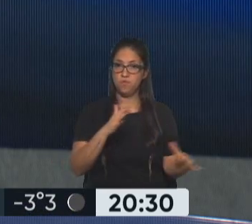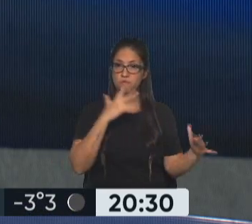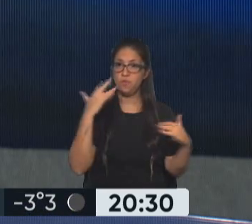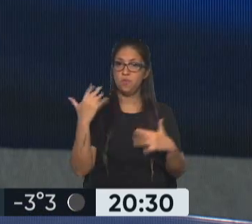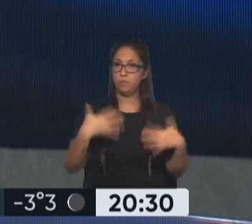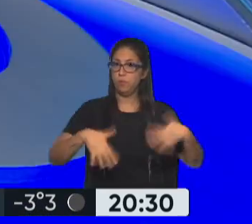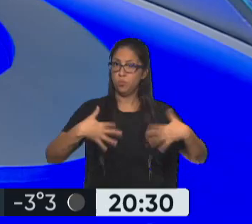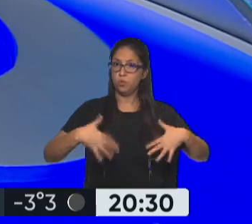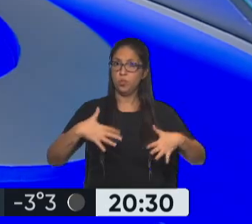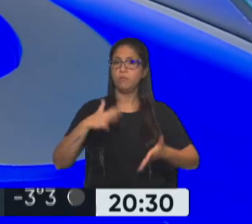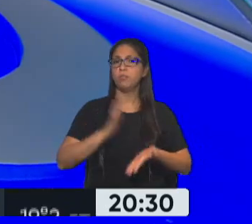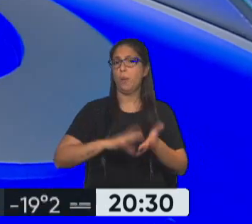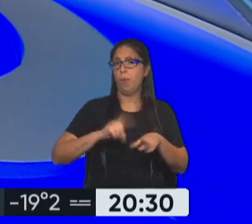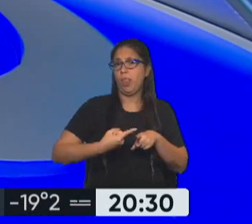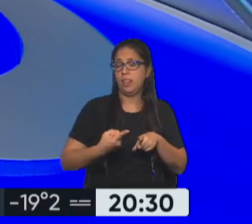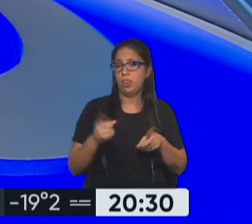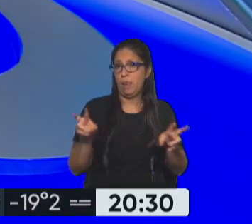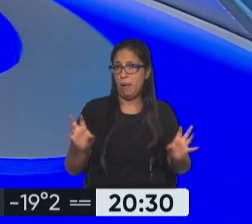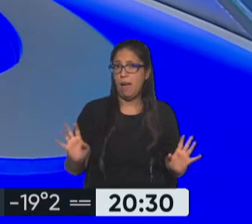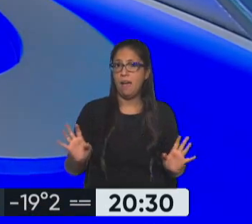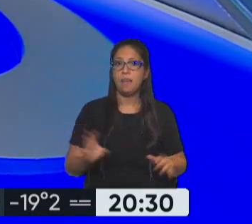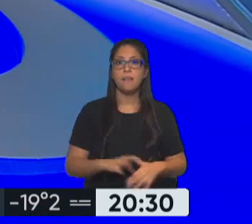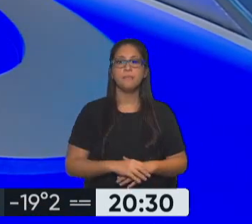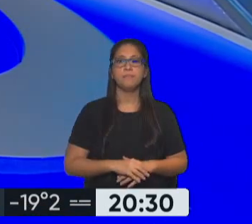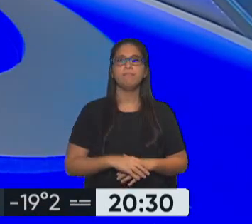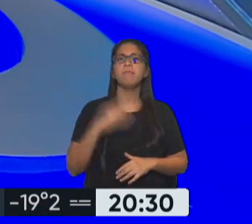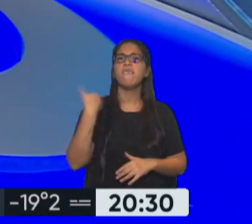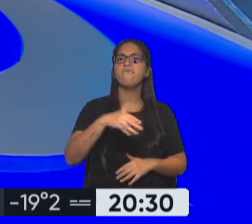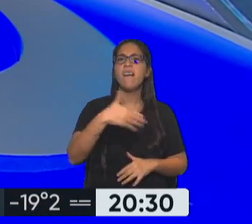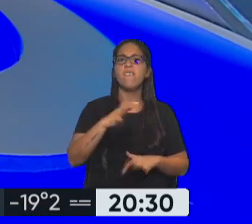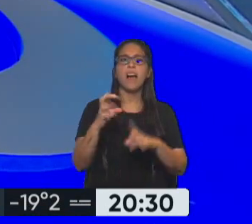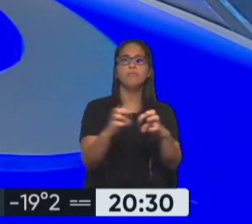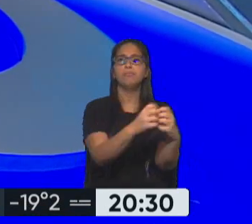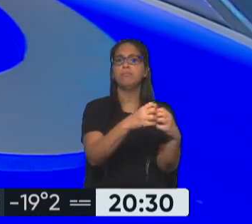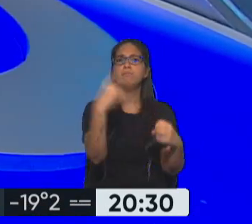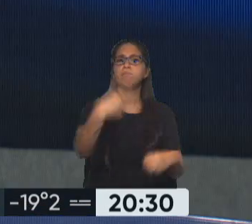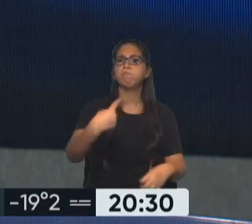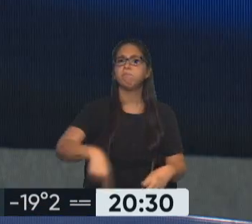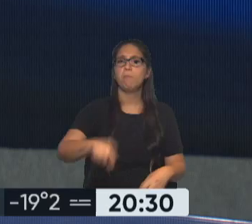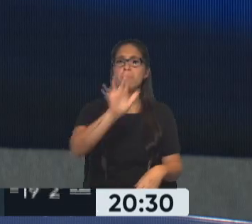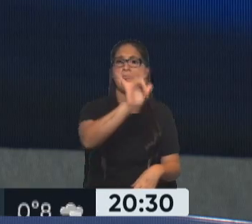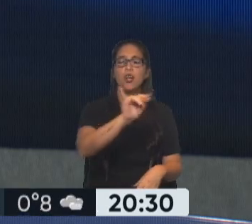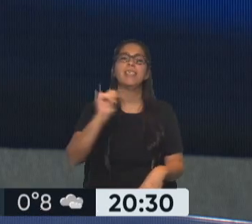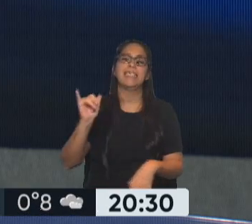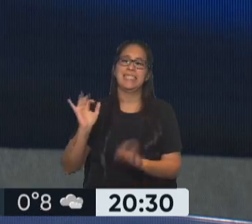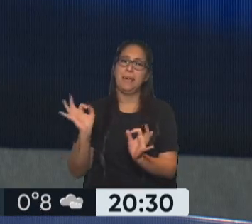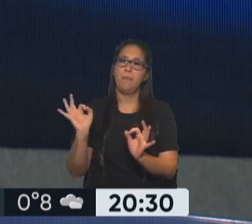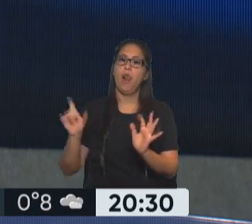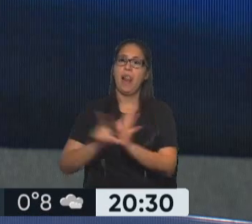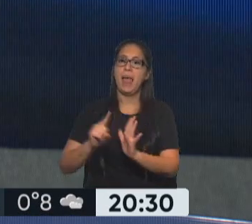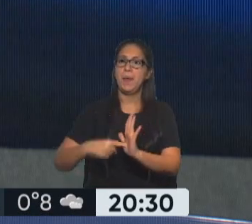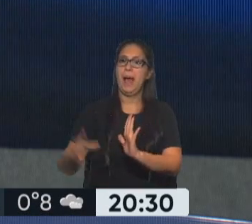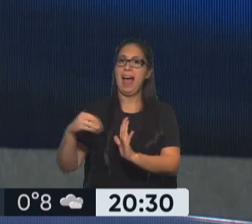lo político. A ver, ¿qué se va a debatir el miércoles? Ya sabemos, media sanción de la ley base ya cuenta